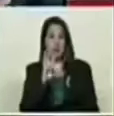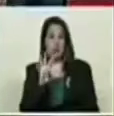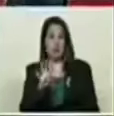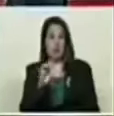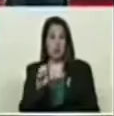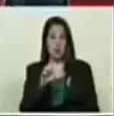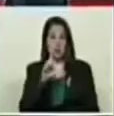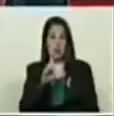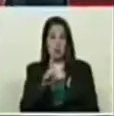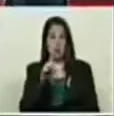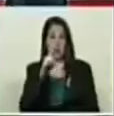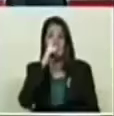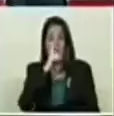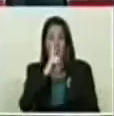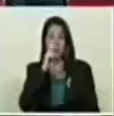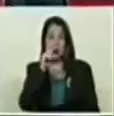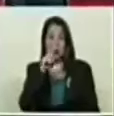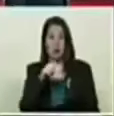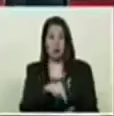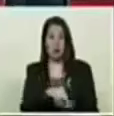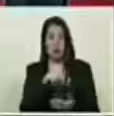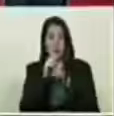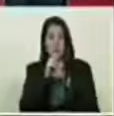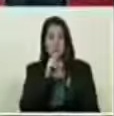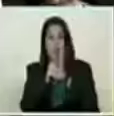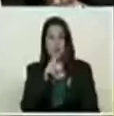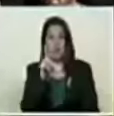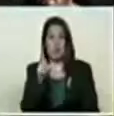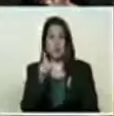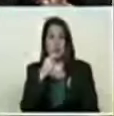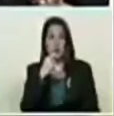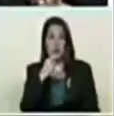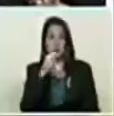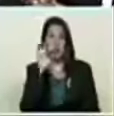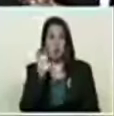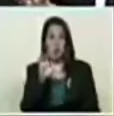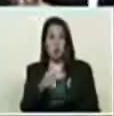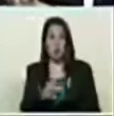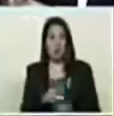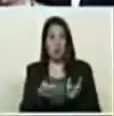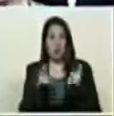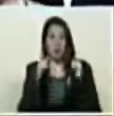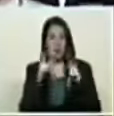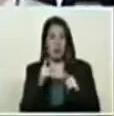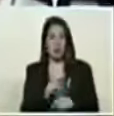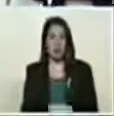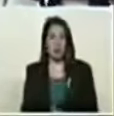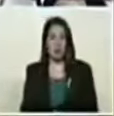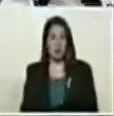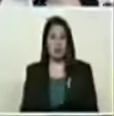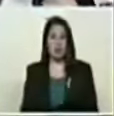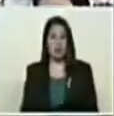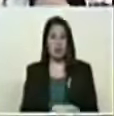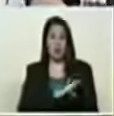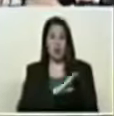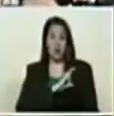de julio del año 2021, donde diremos: la patria es libre, soberana e independiente.